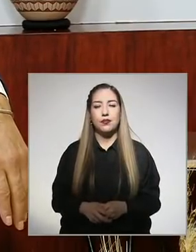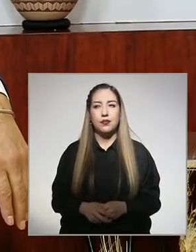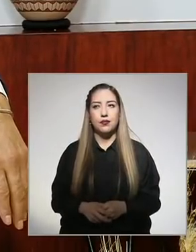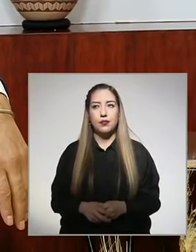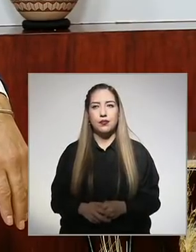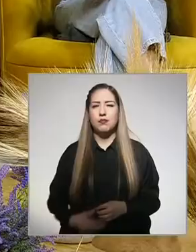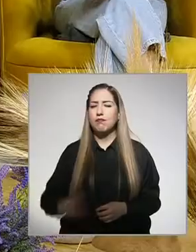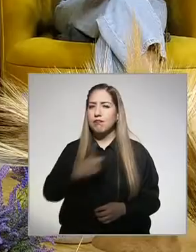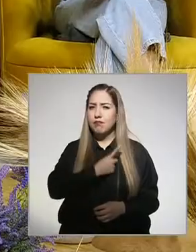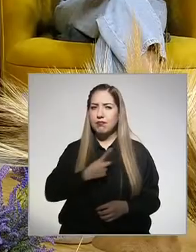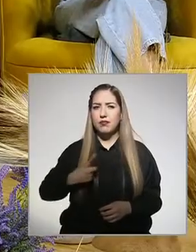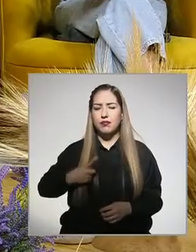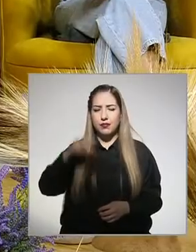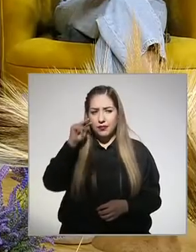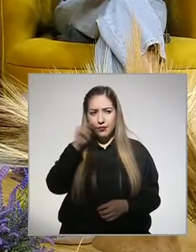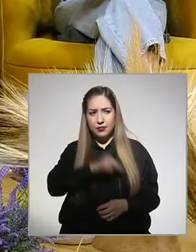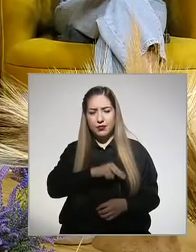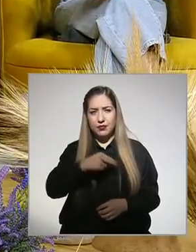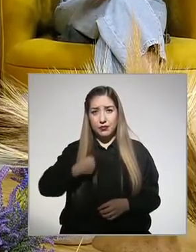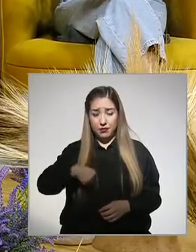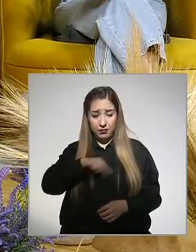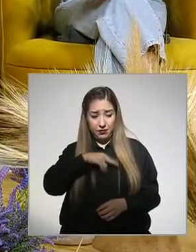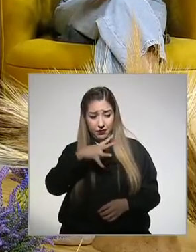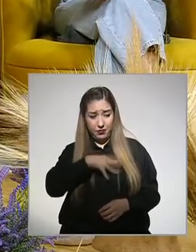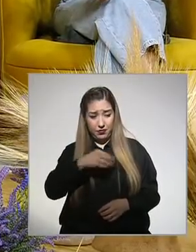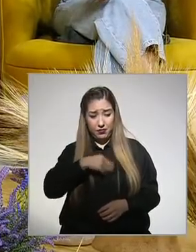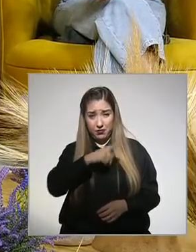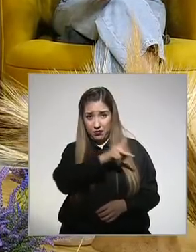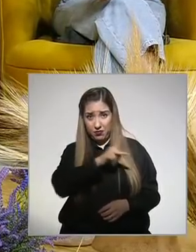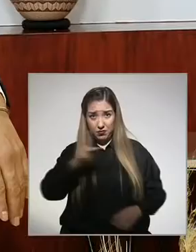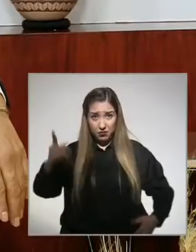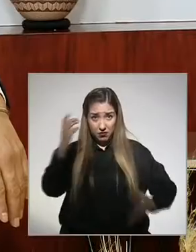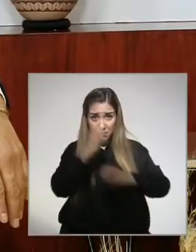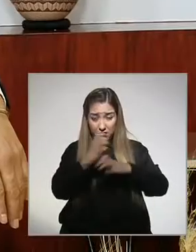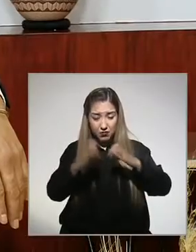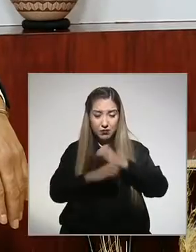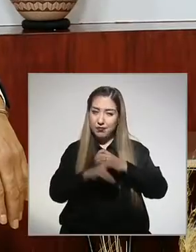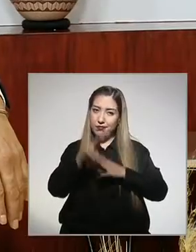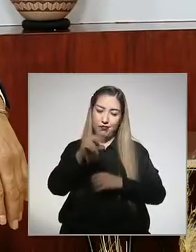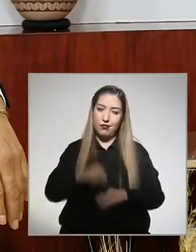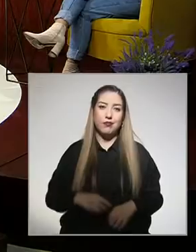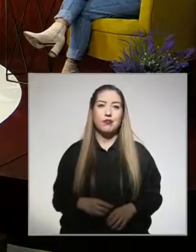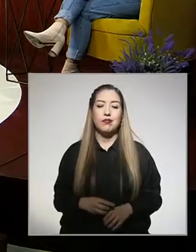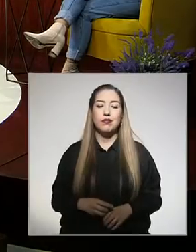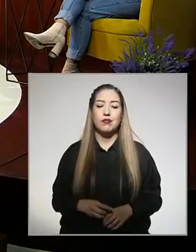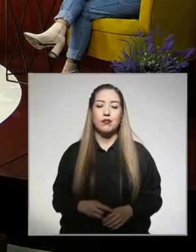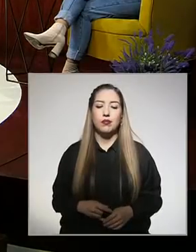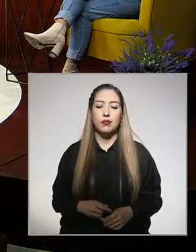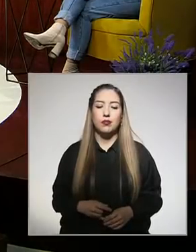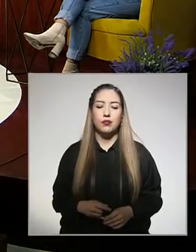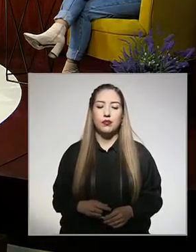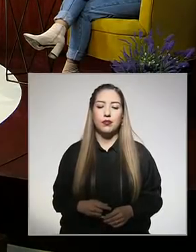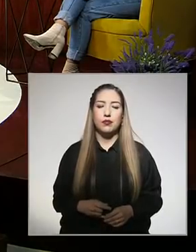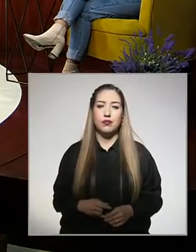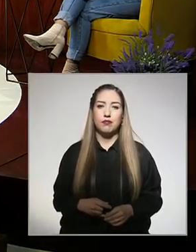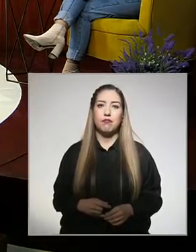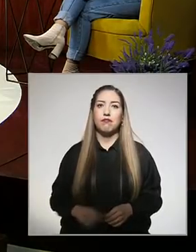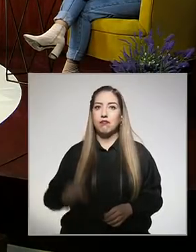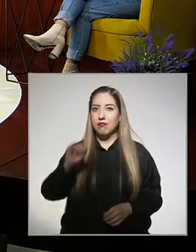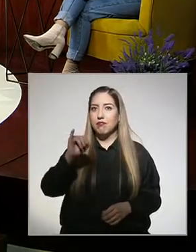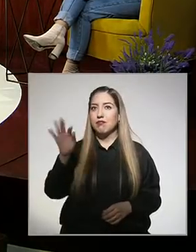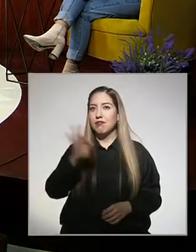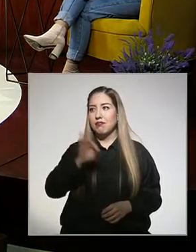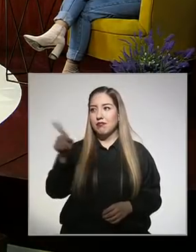disposición a ver a nuestros hijos justamente no como objetos, no como cosas enchufables. Es que es como lo dices, es tal vez un término que nos puede resultar